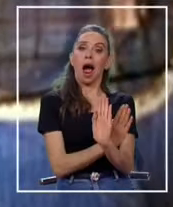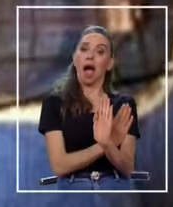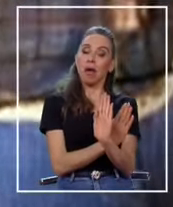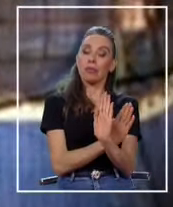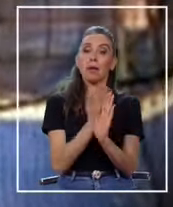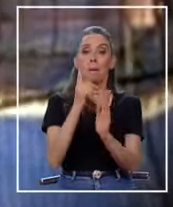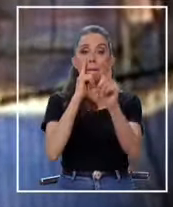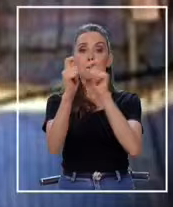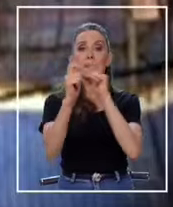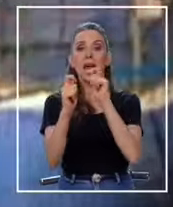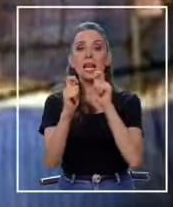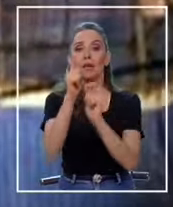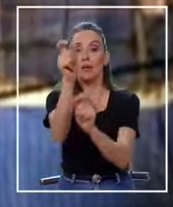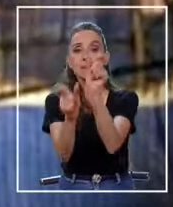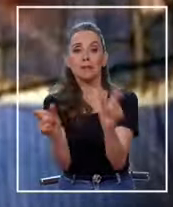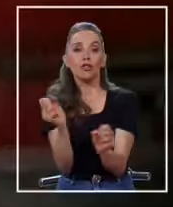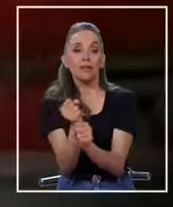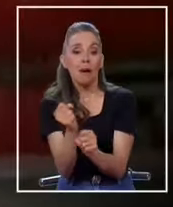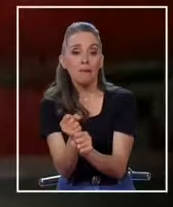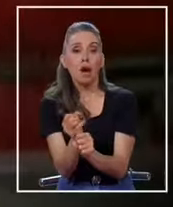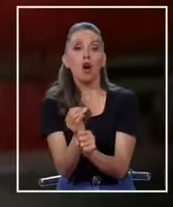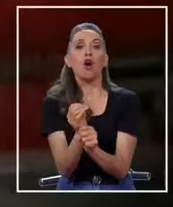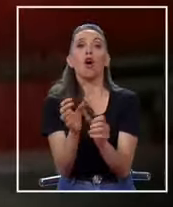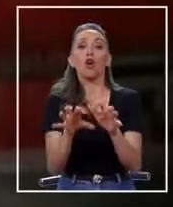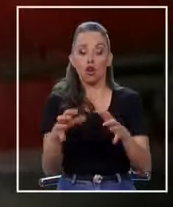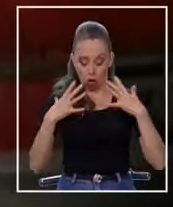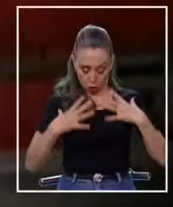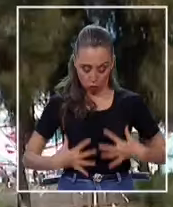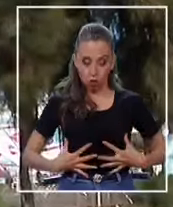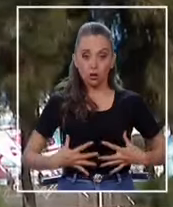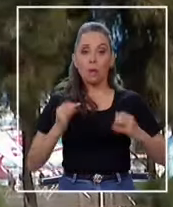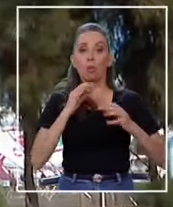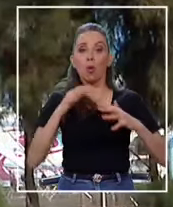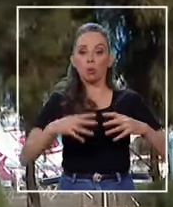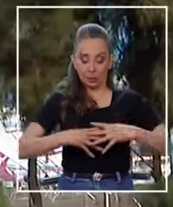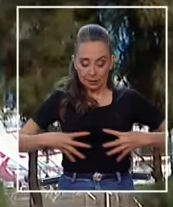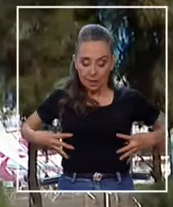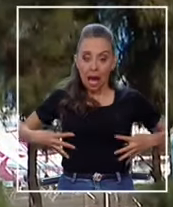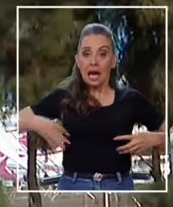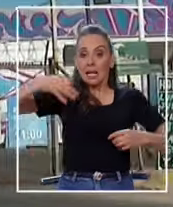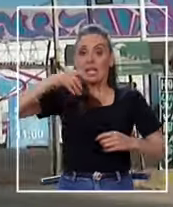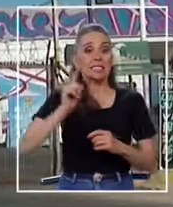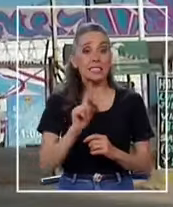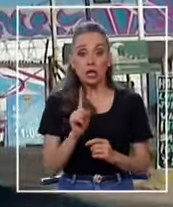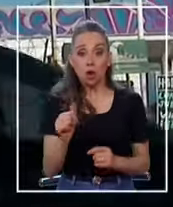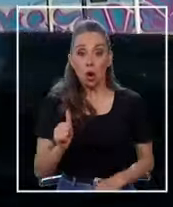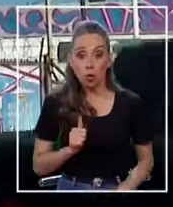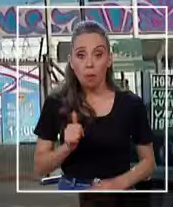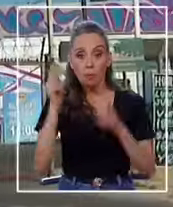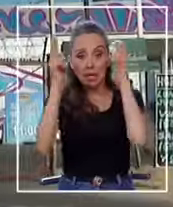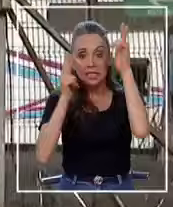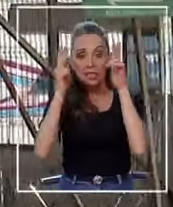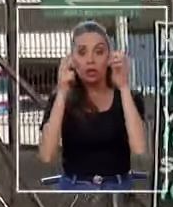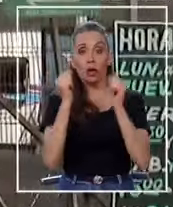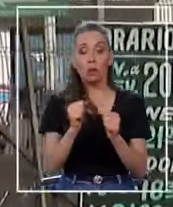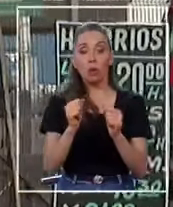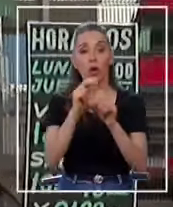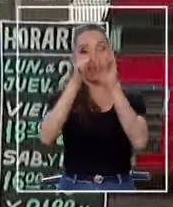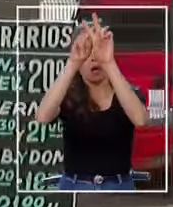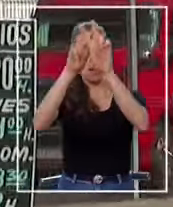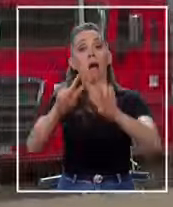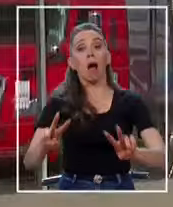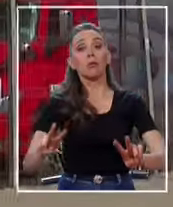sobre los riesgos de los trabajadores y los equipos que puedan usar si no se cumple con esto los circos Incluso se arriesgan a la